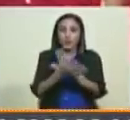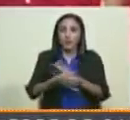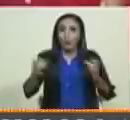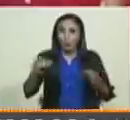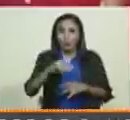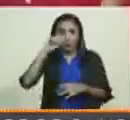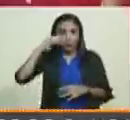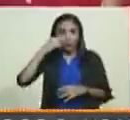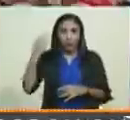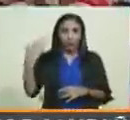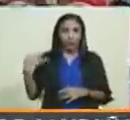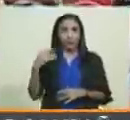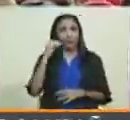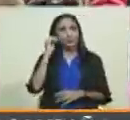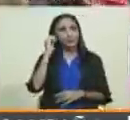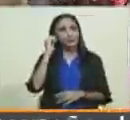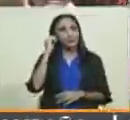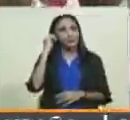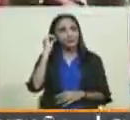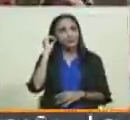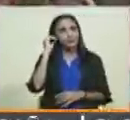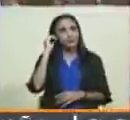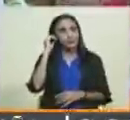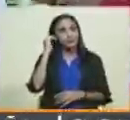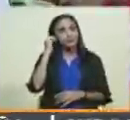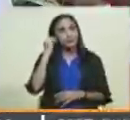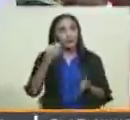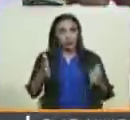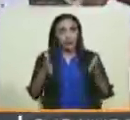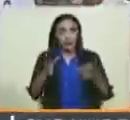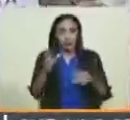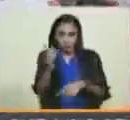acuerdan? ¿Lo logramos o no lo logramos?